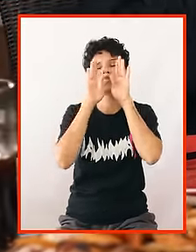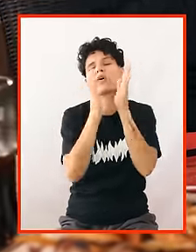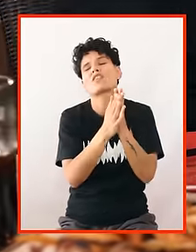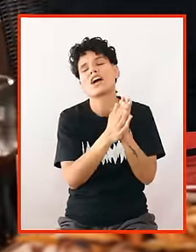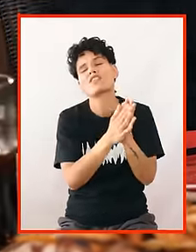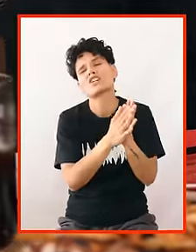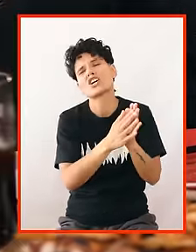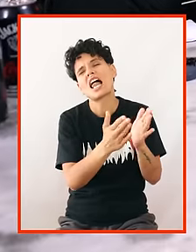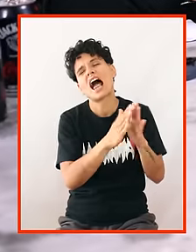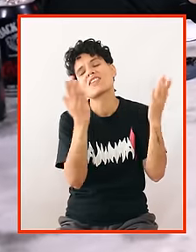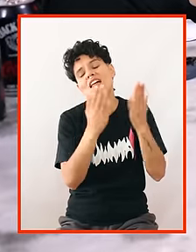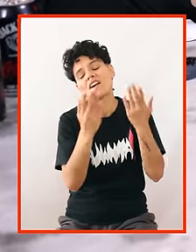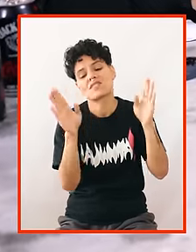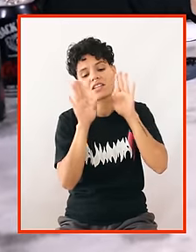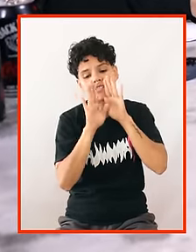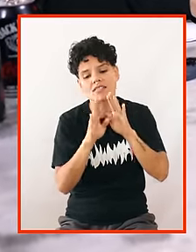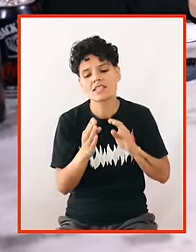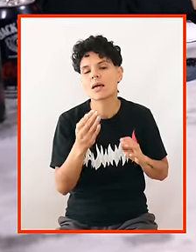favor, abra.